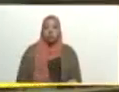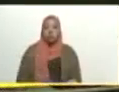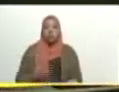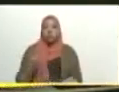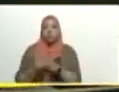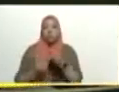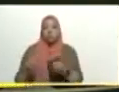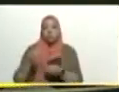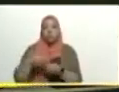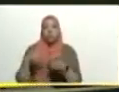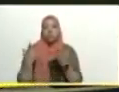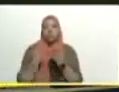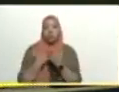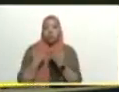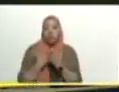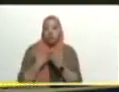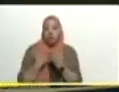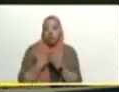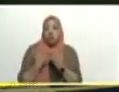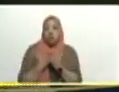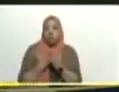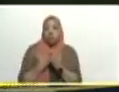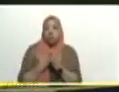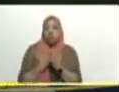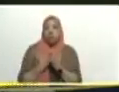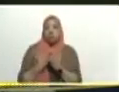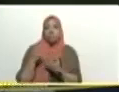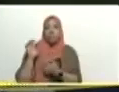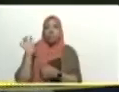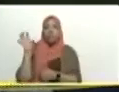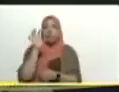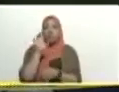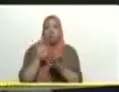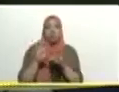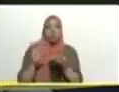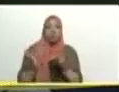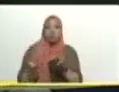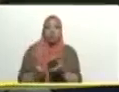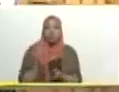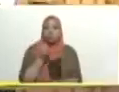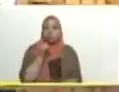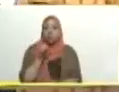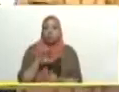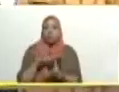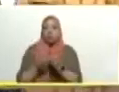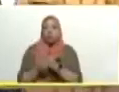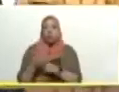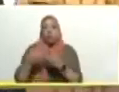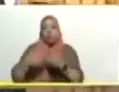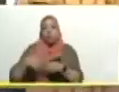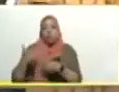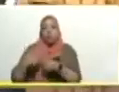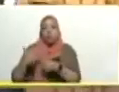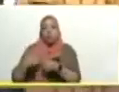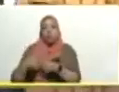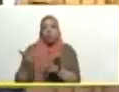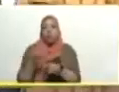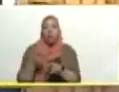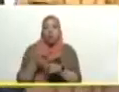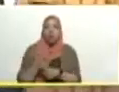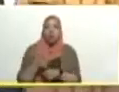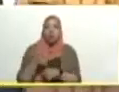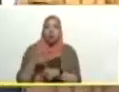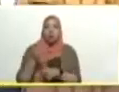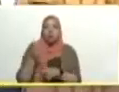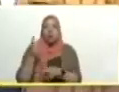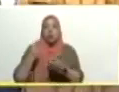países entren en guerra. Y hay países en el mundo que han entrado en guerra por un campo de petróleo, por un campo de gas.